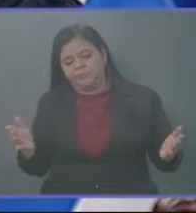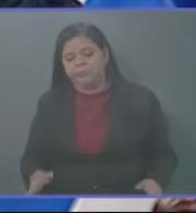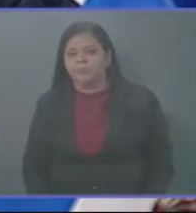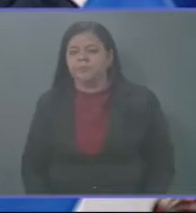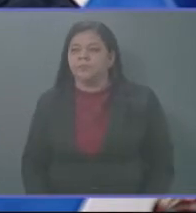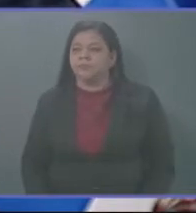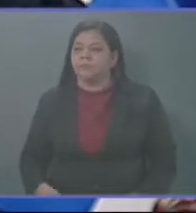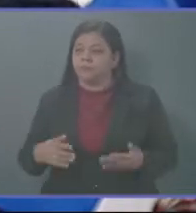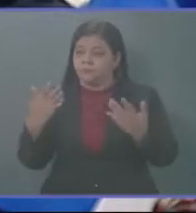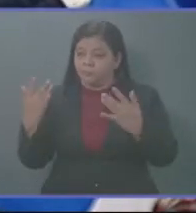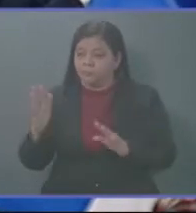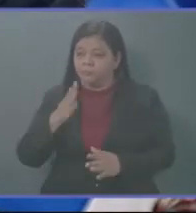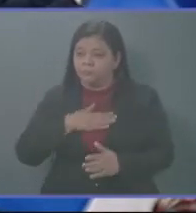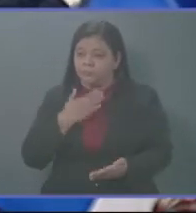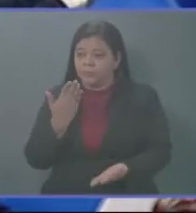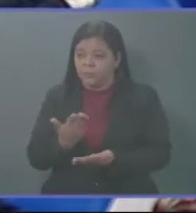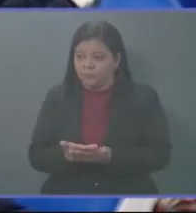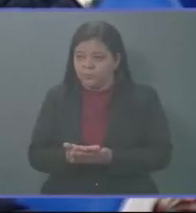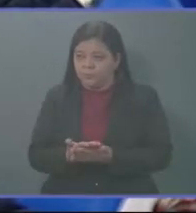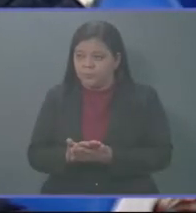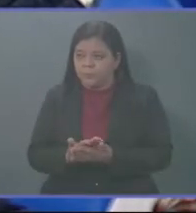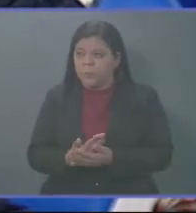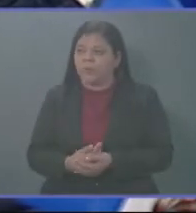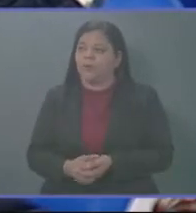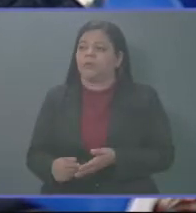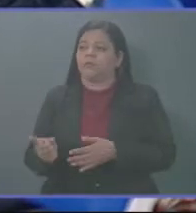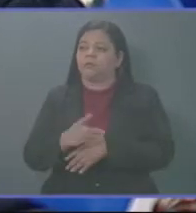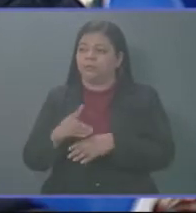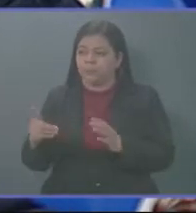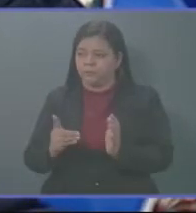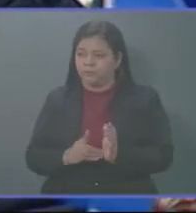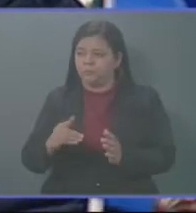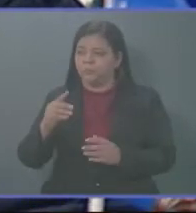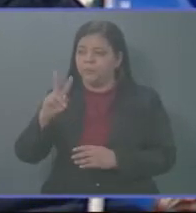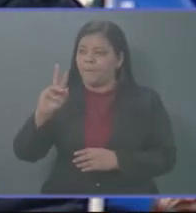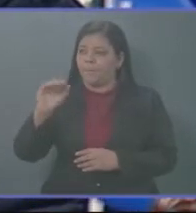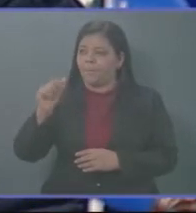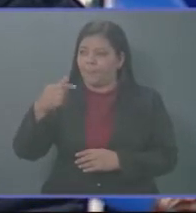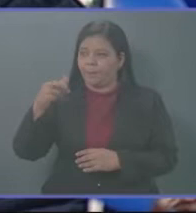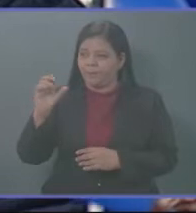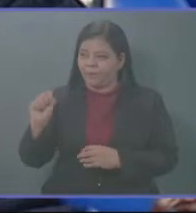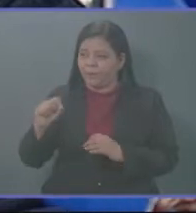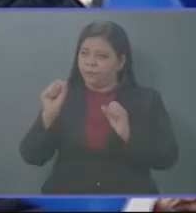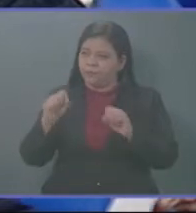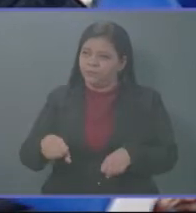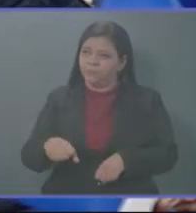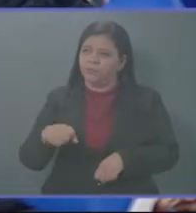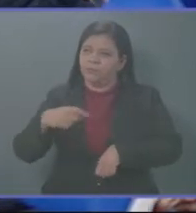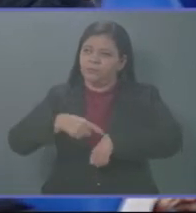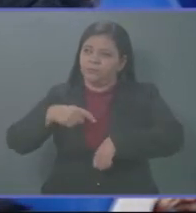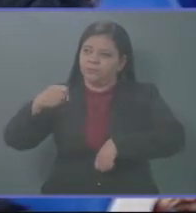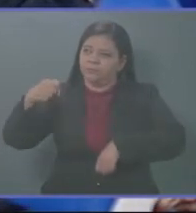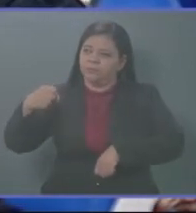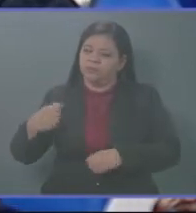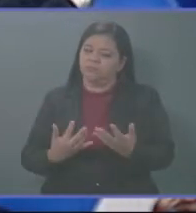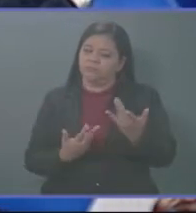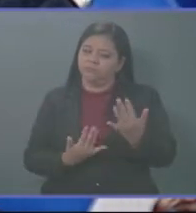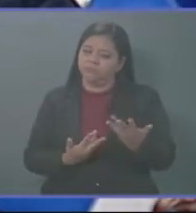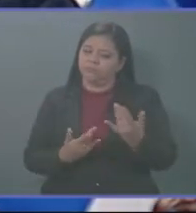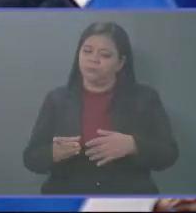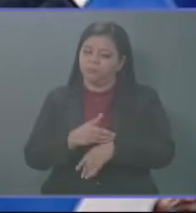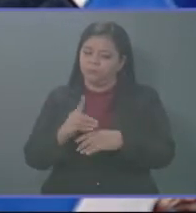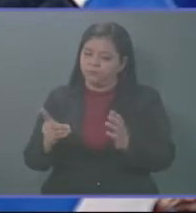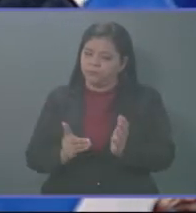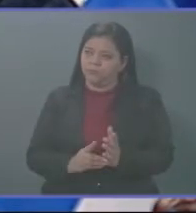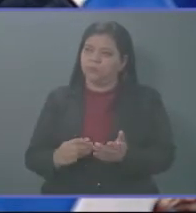así que me sumo a la propuesta de diputado Vargas de que se tenga un timing mientras los diputados se terminan